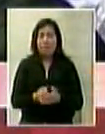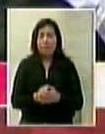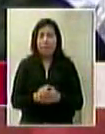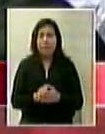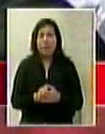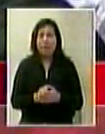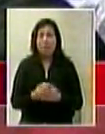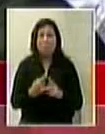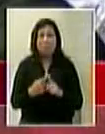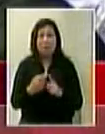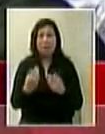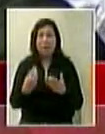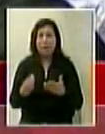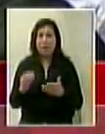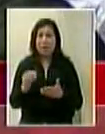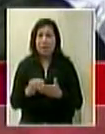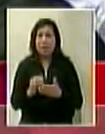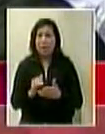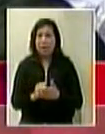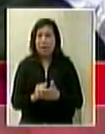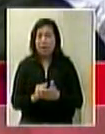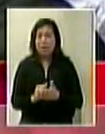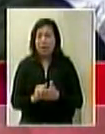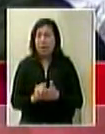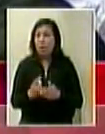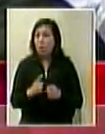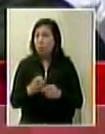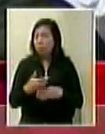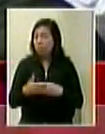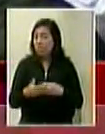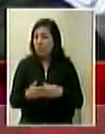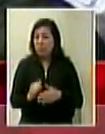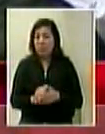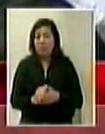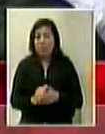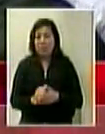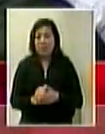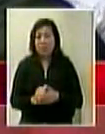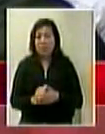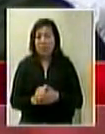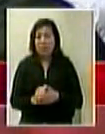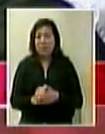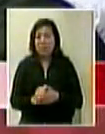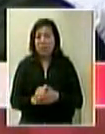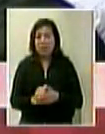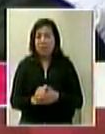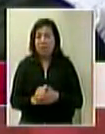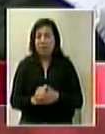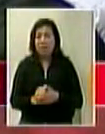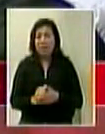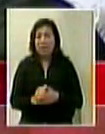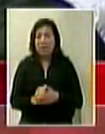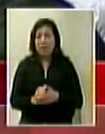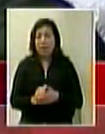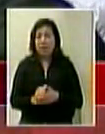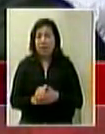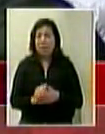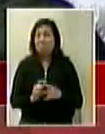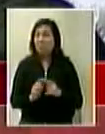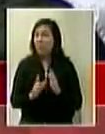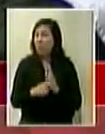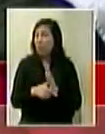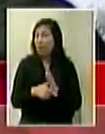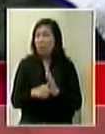disciplina carcelaria, como entiendo ya se está aplicando. Cuando pasó lo del calzón azul y del ingreso, yo le apliqué aislamiento, colegas. Pero